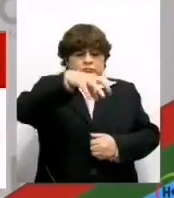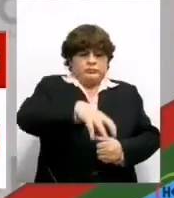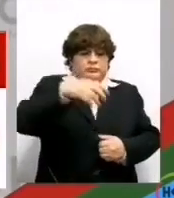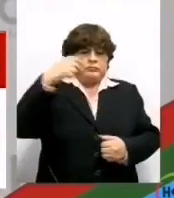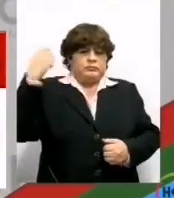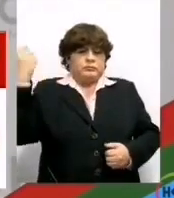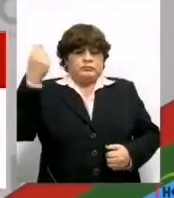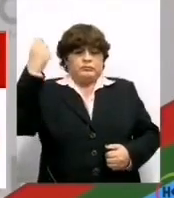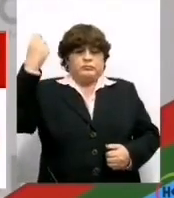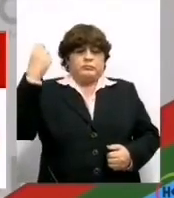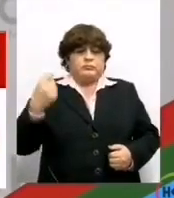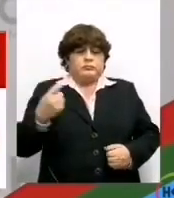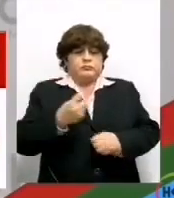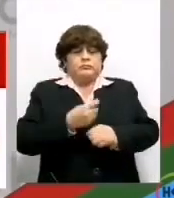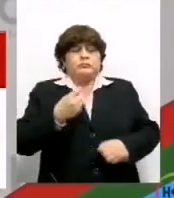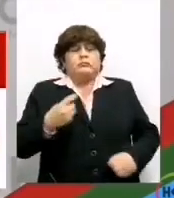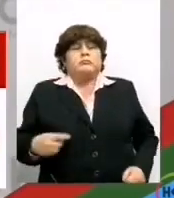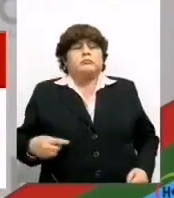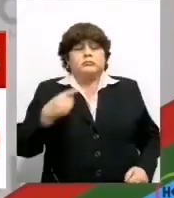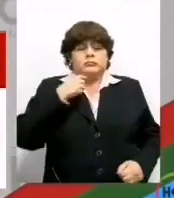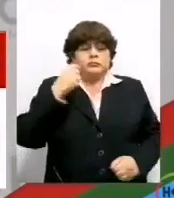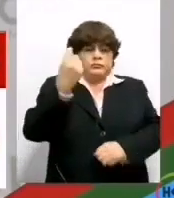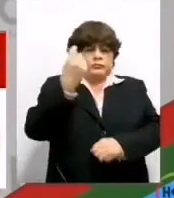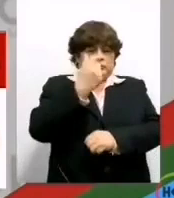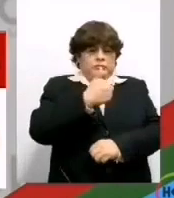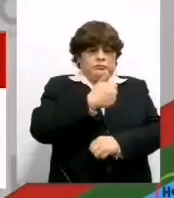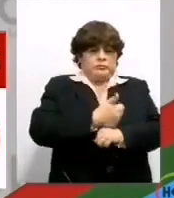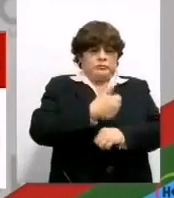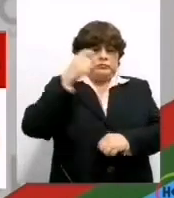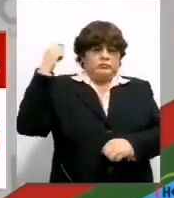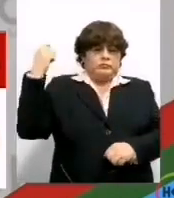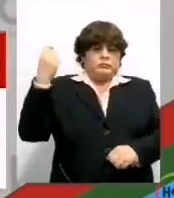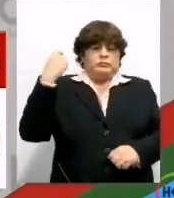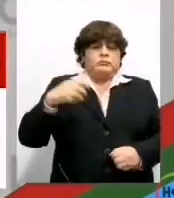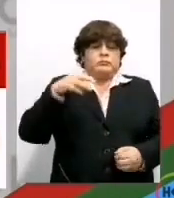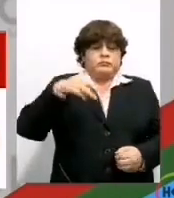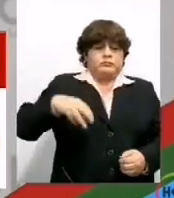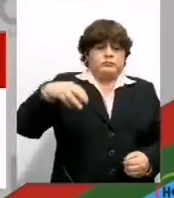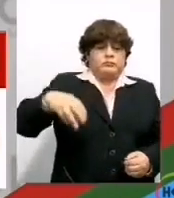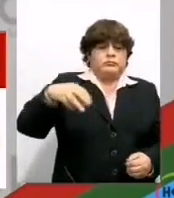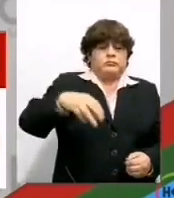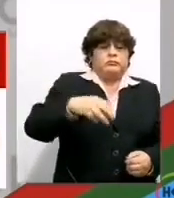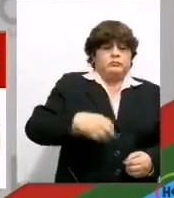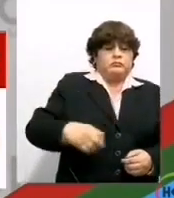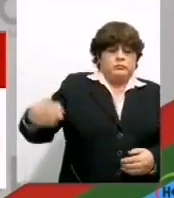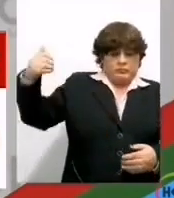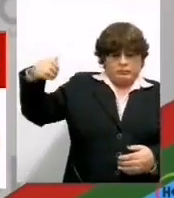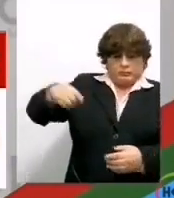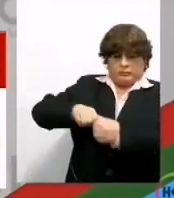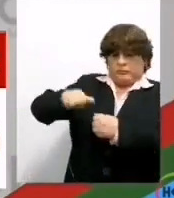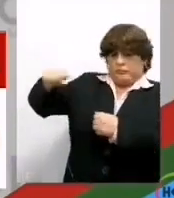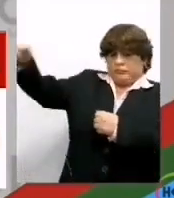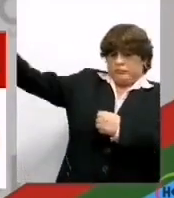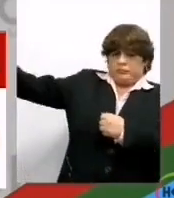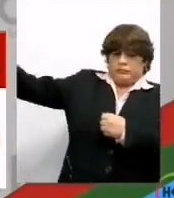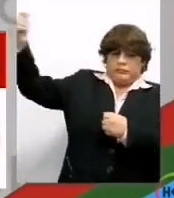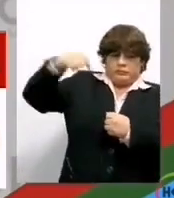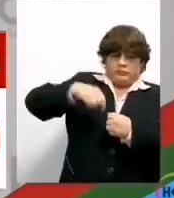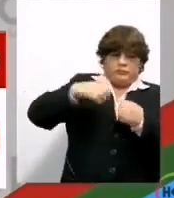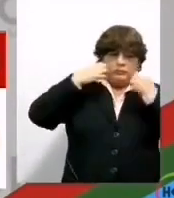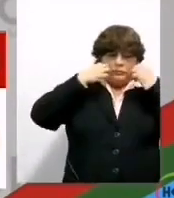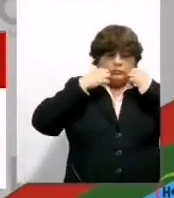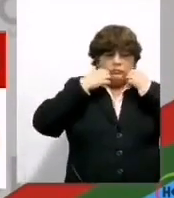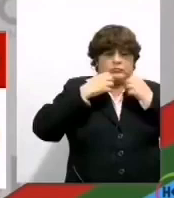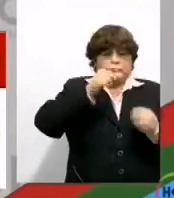Trujillo teniendo en cuenta que algo Trujillo hay ciudadanos que han venido del interior del país y hay que